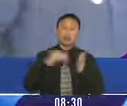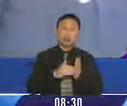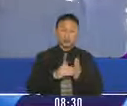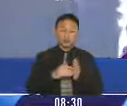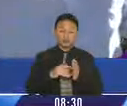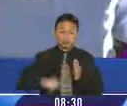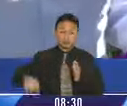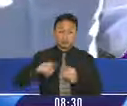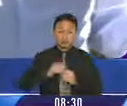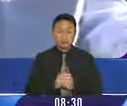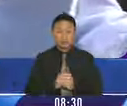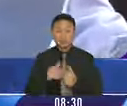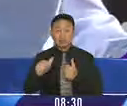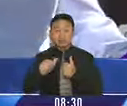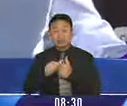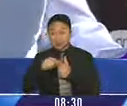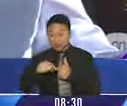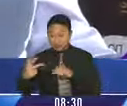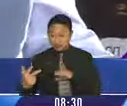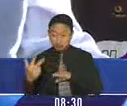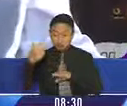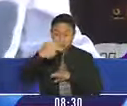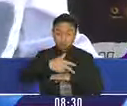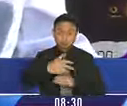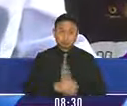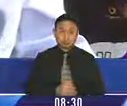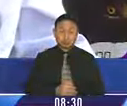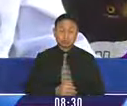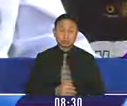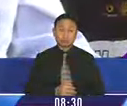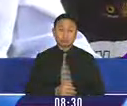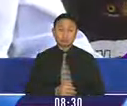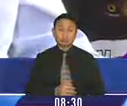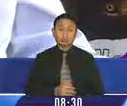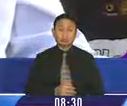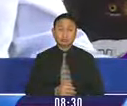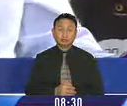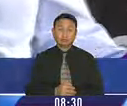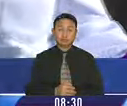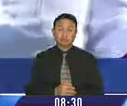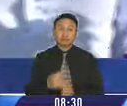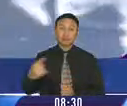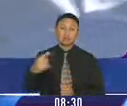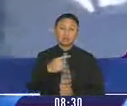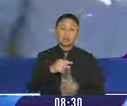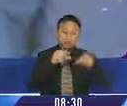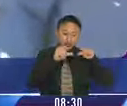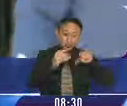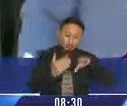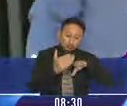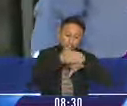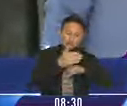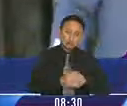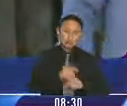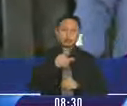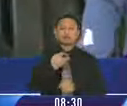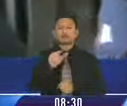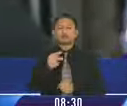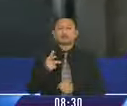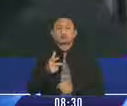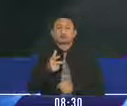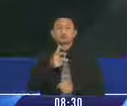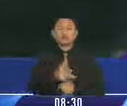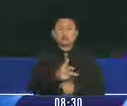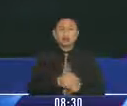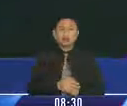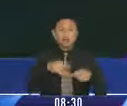al filo donde está. Porque el de rompevelocidades, que desde luego no vale, allá se detienen un poquito, pero